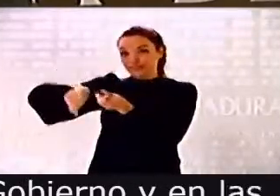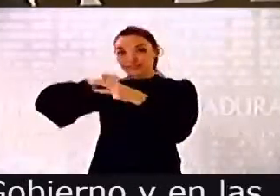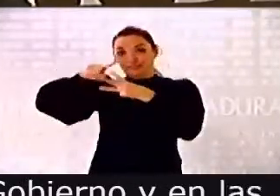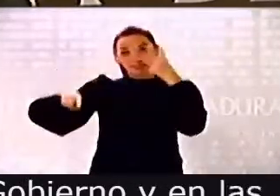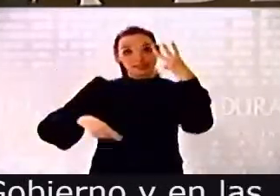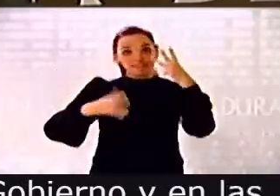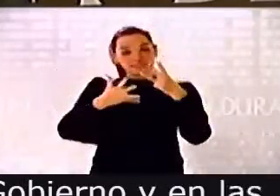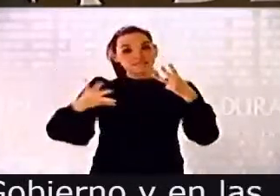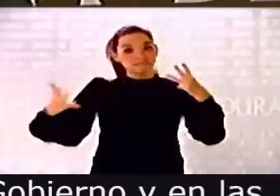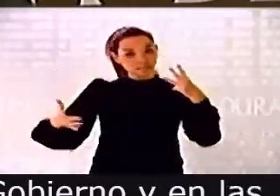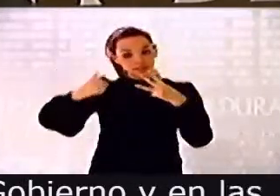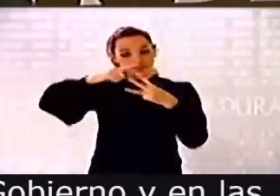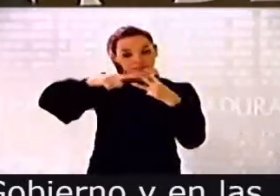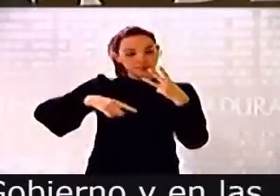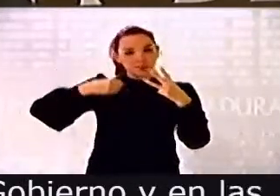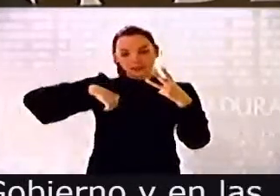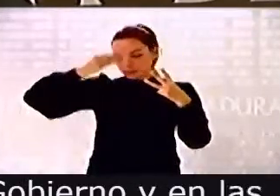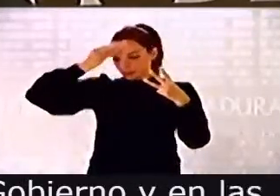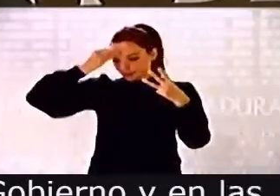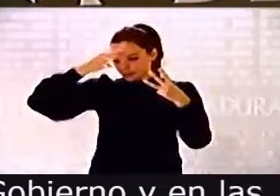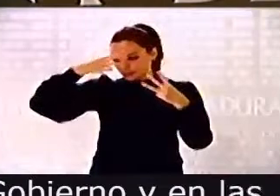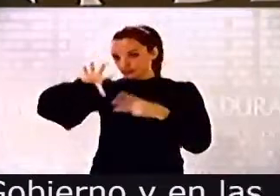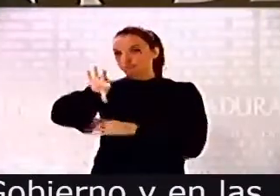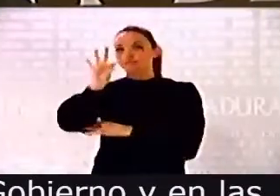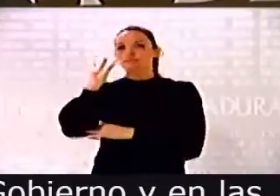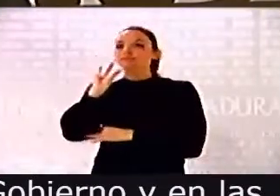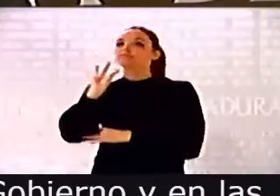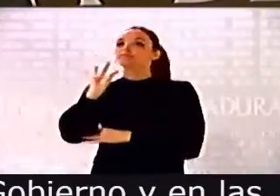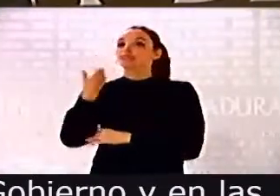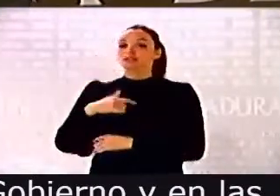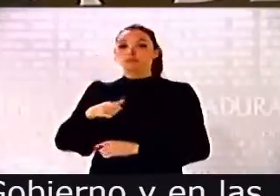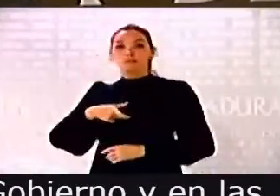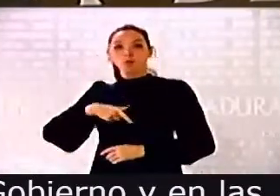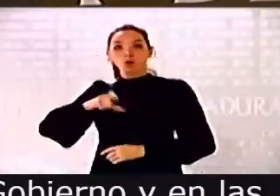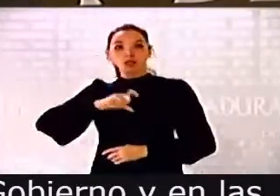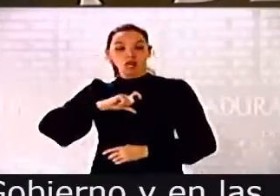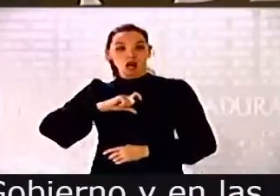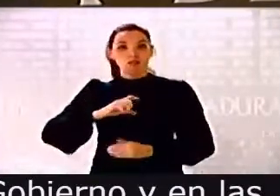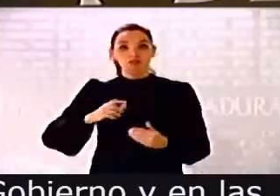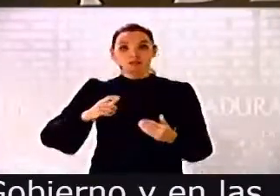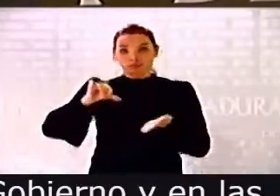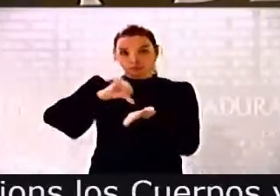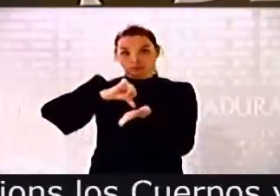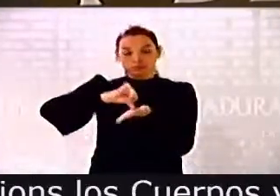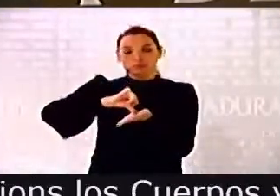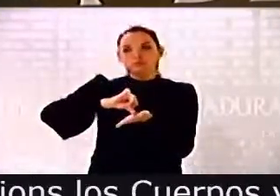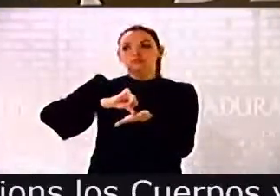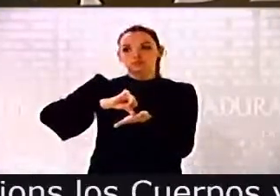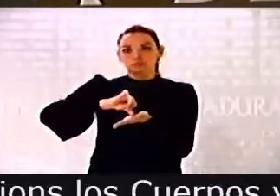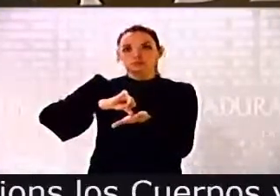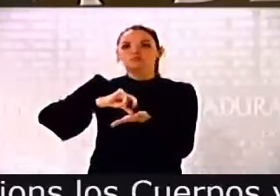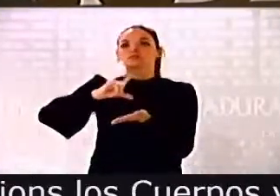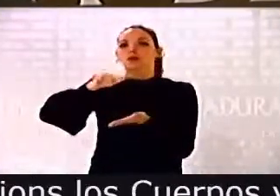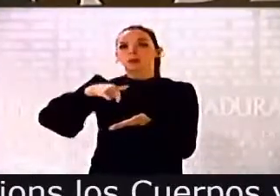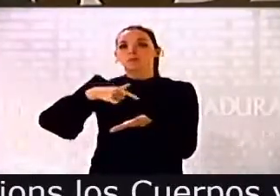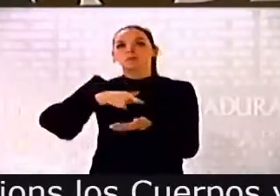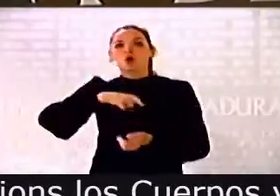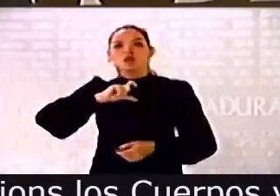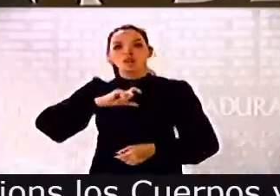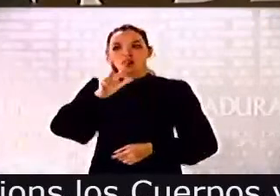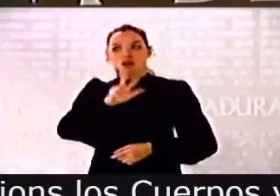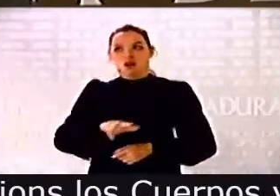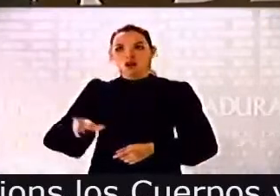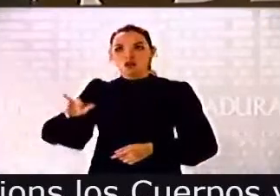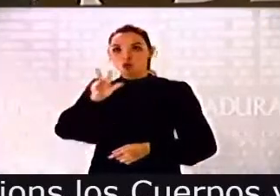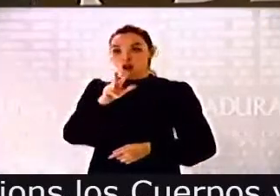grandes donde tomamos esta decisión, los cuerpos y fuerzas de seguridad y las policías locales, a través de la